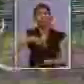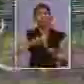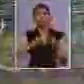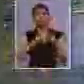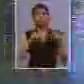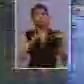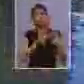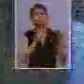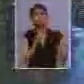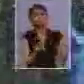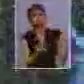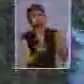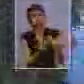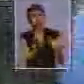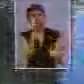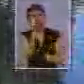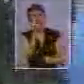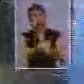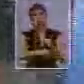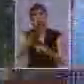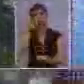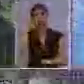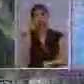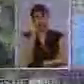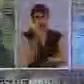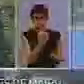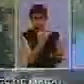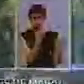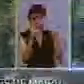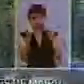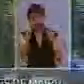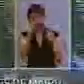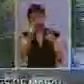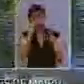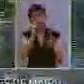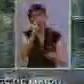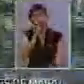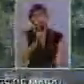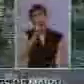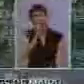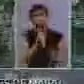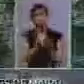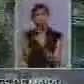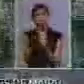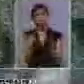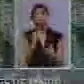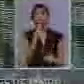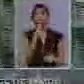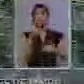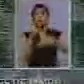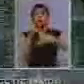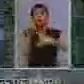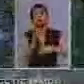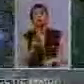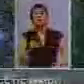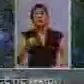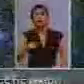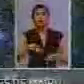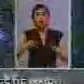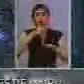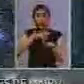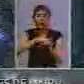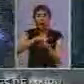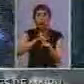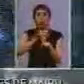desde octubre del año pasado. Y es que este es el panorama que día a día deben soportar los vecinos de la Villa América del Sur. Calles inundadas